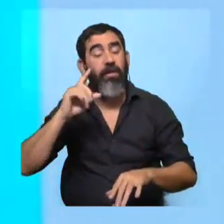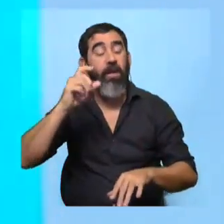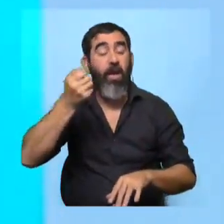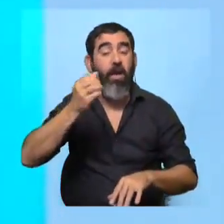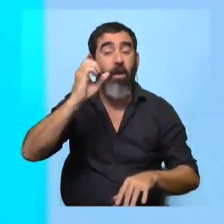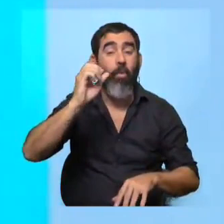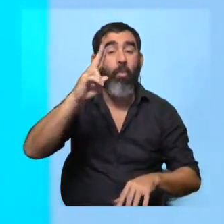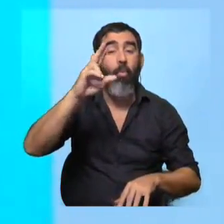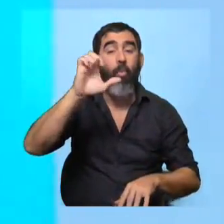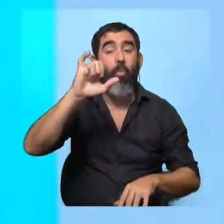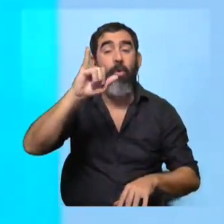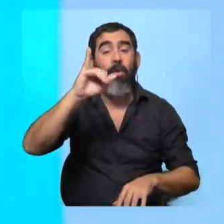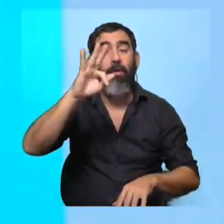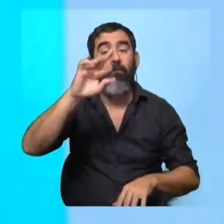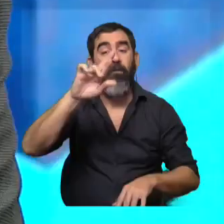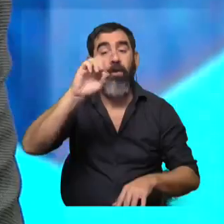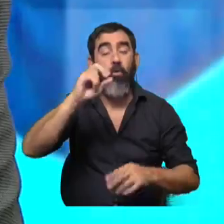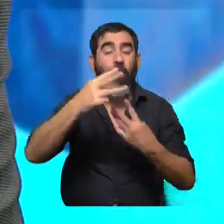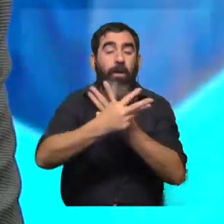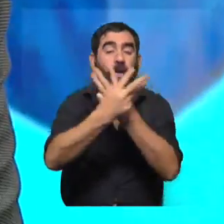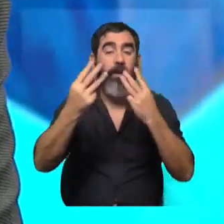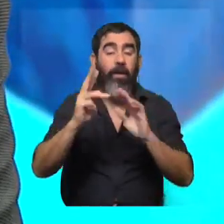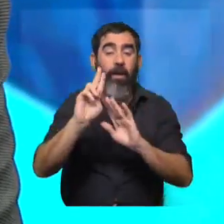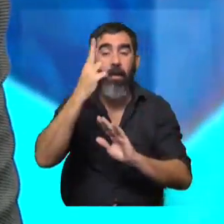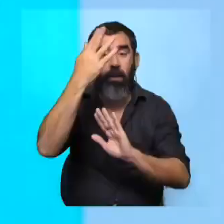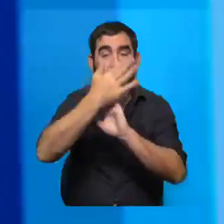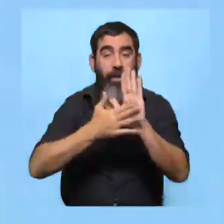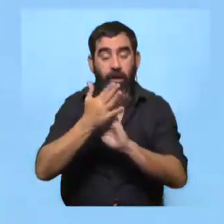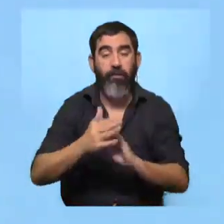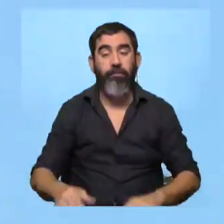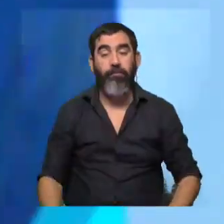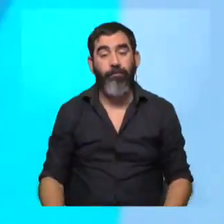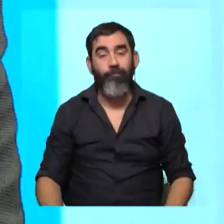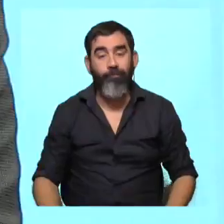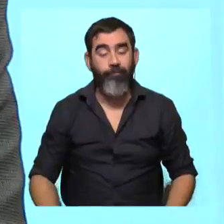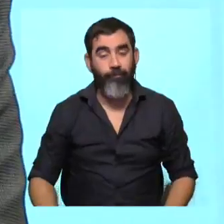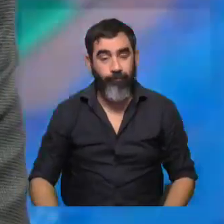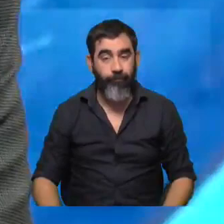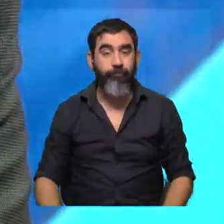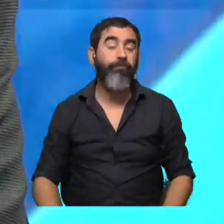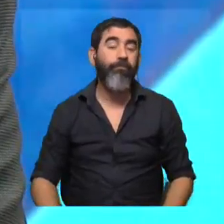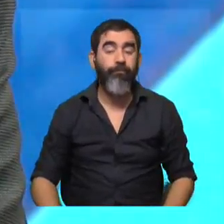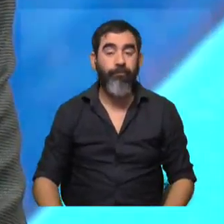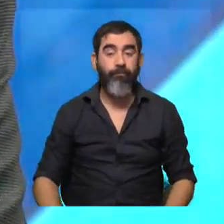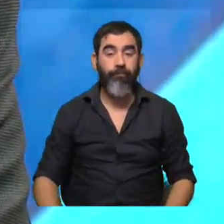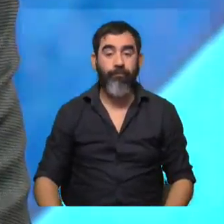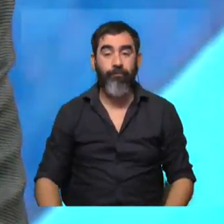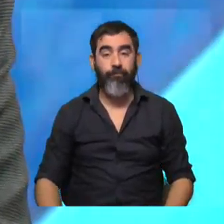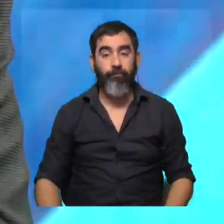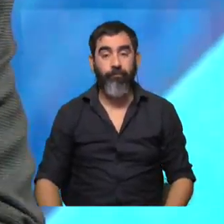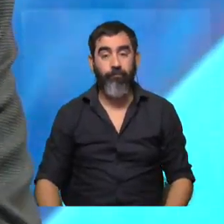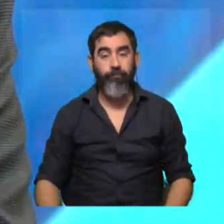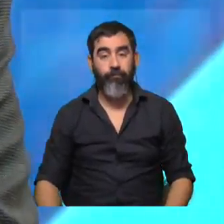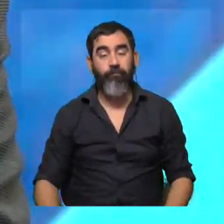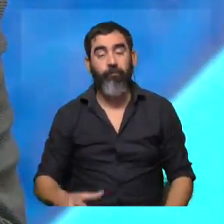acuíferos en nuestro territorio en general. Bueno, ahora con la sequía nos hubiera gustado saber un montón. Exacto. Sí. Yo creo que yo he hablado con